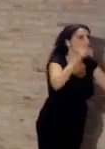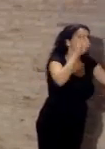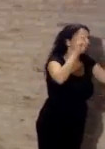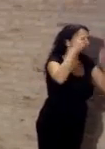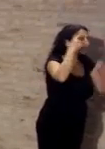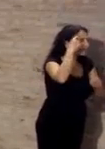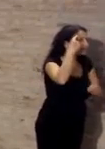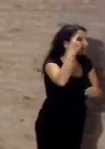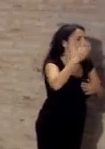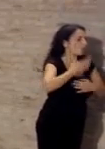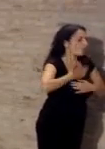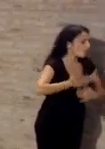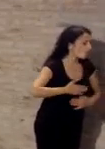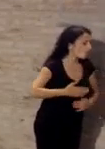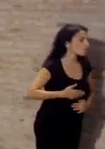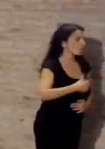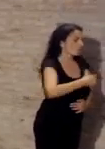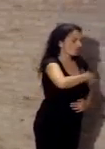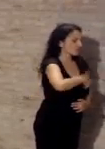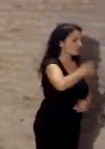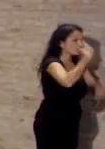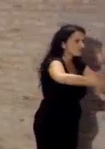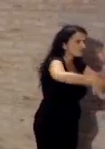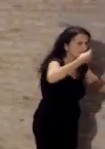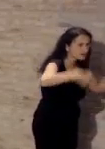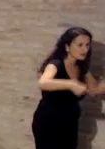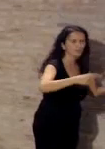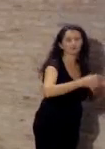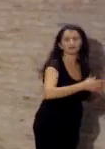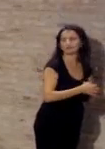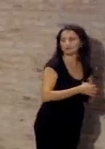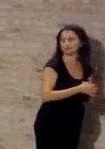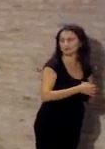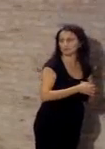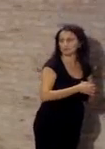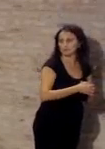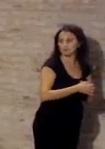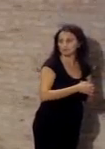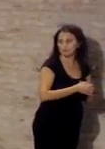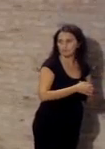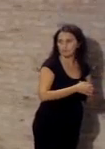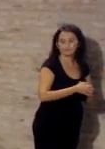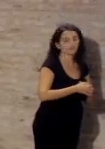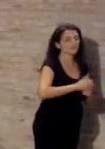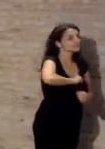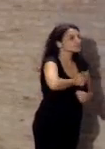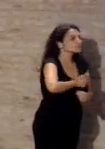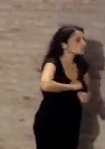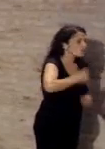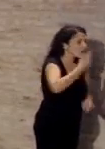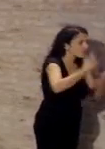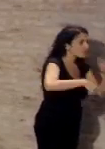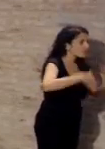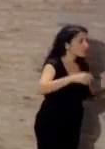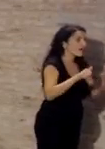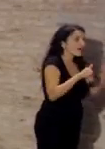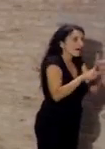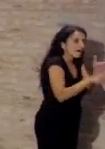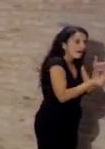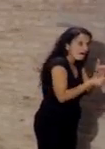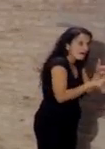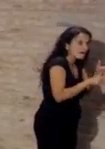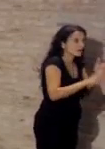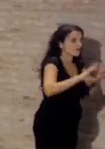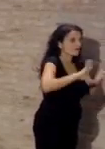las corporalidades para repensar las identidades para pensarnos a eh a las sexualidades al